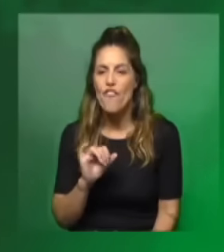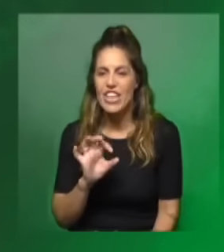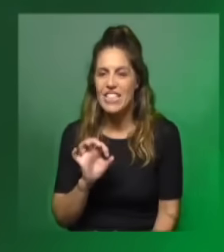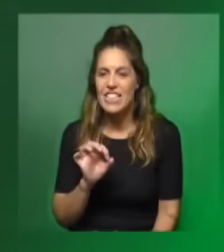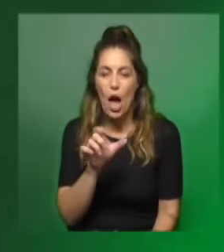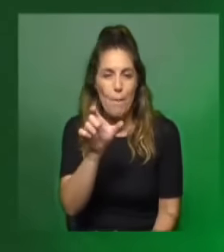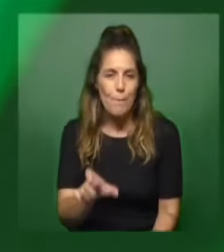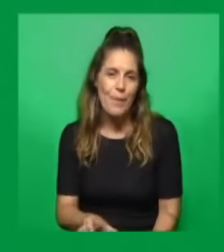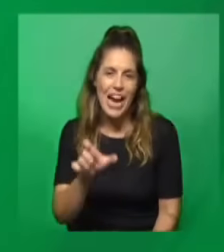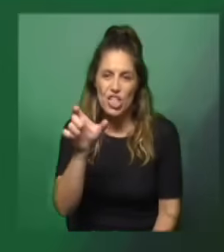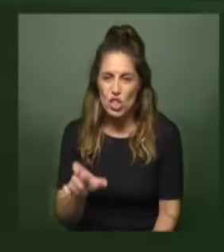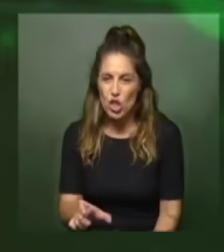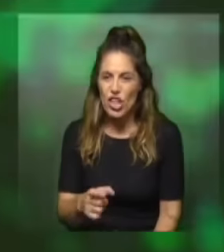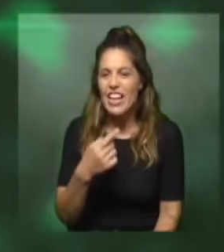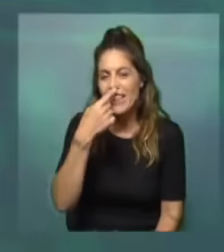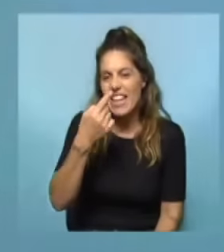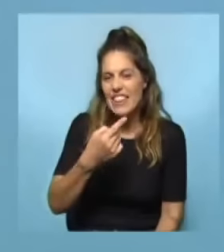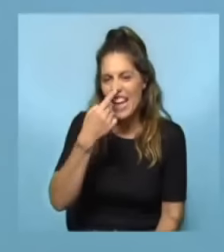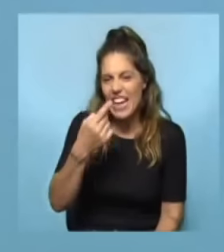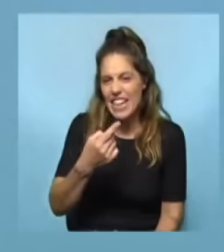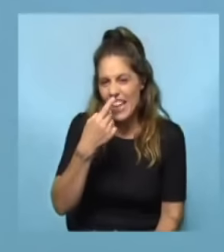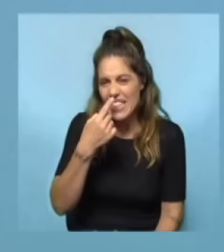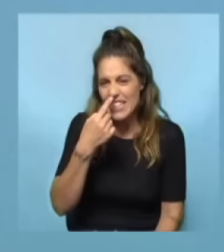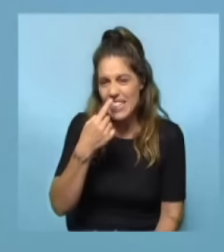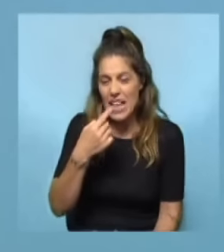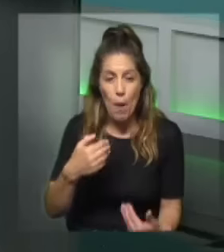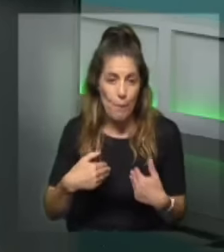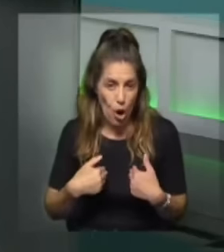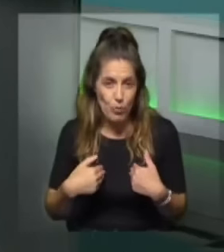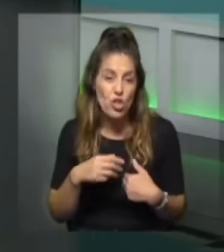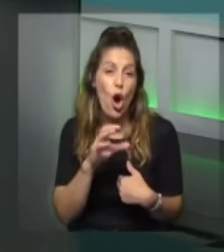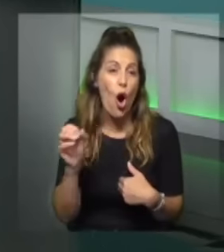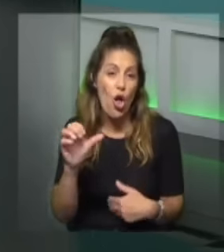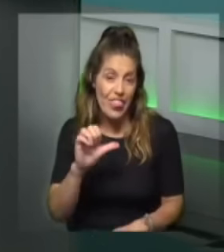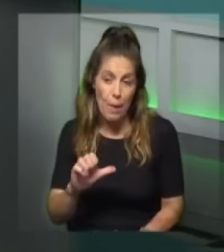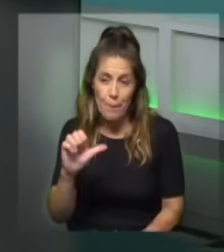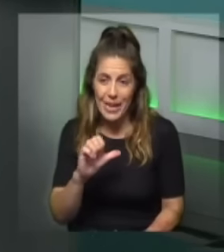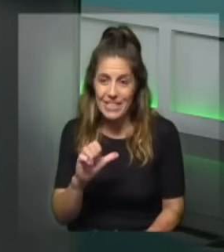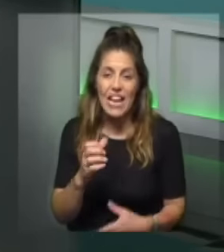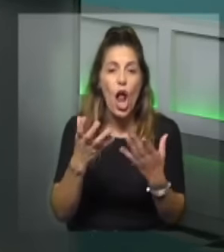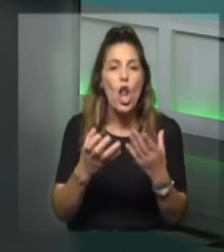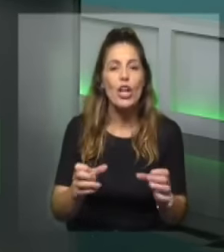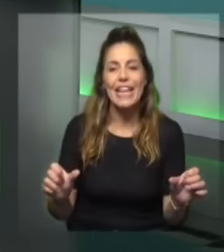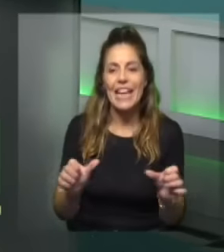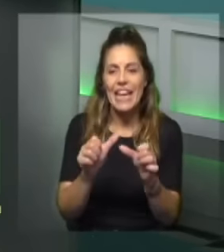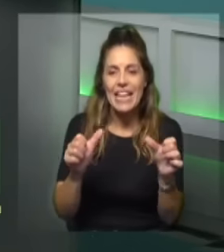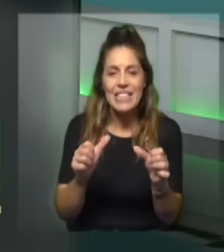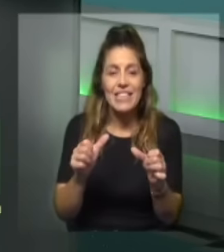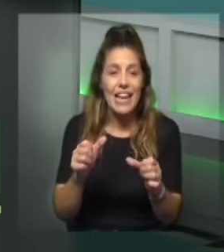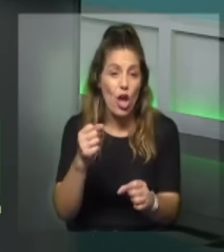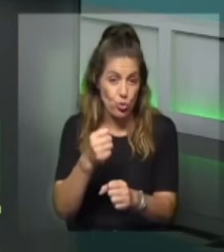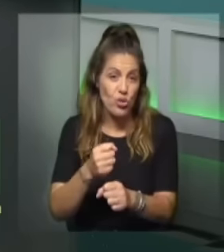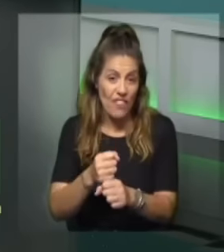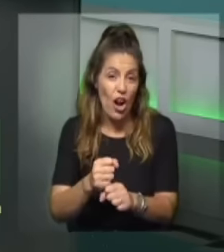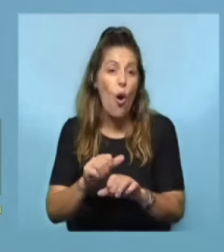personas que tienen intereses personales o corporativos muchas veces y que lo que quieren hacer y en su trabajo en